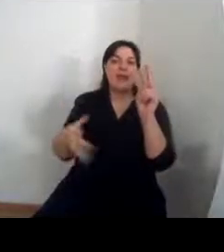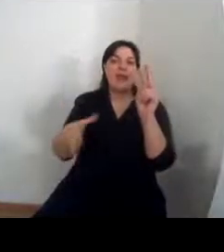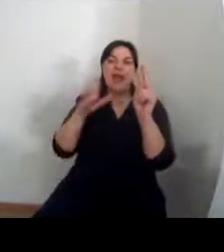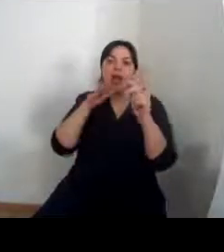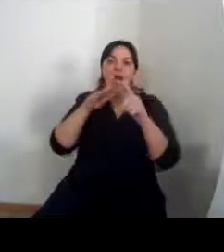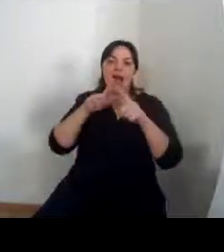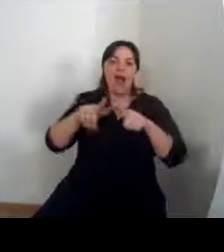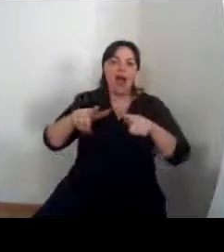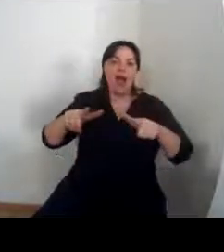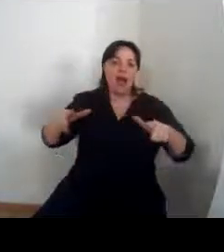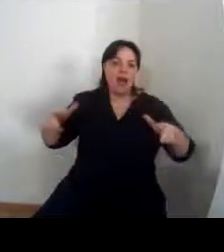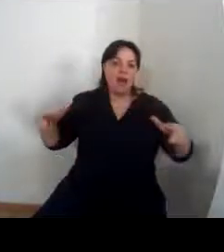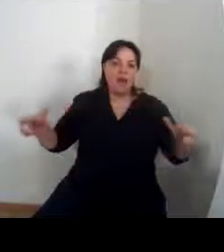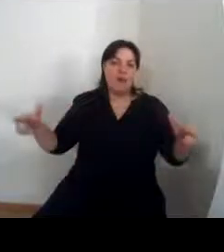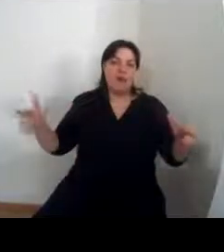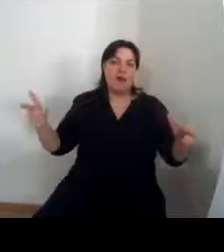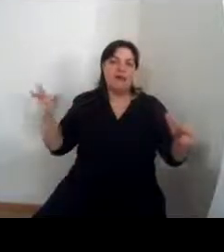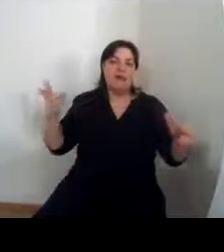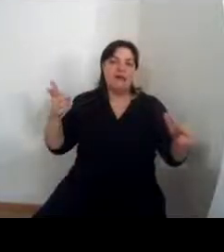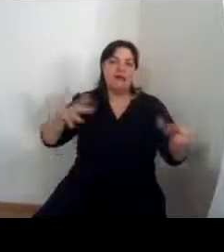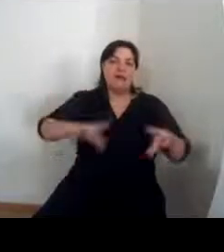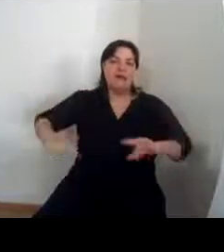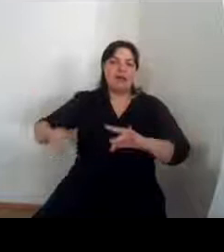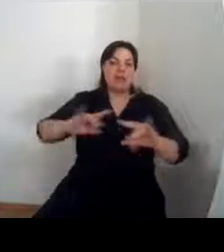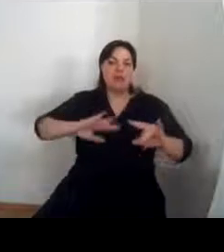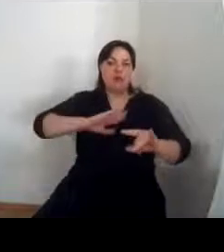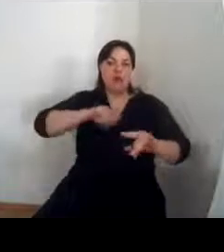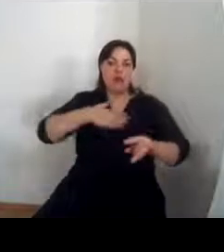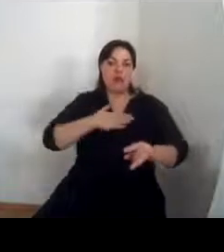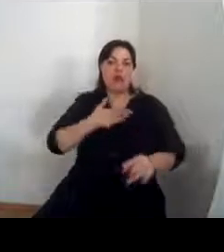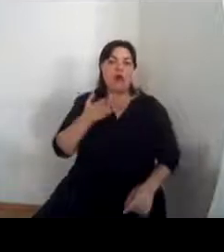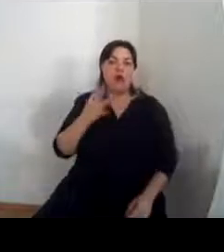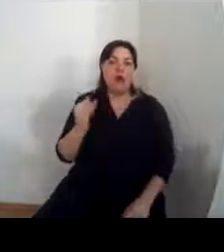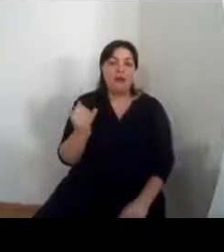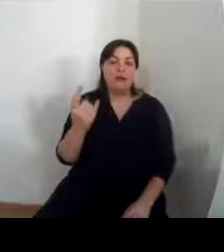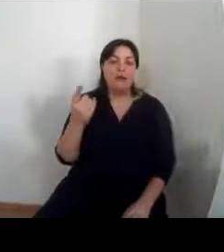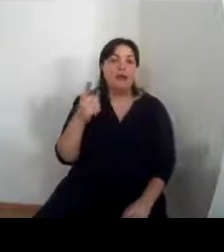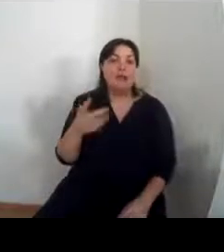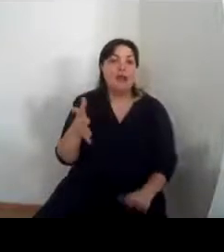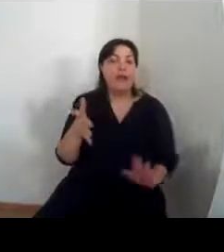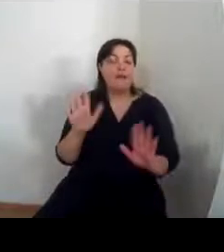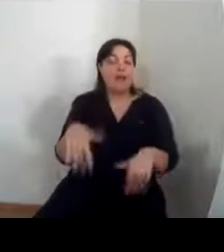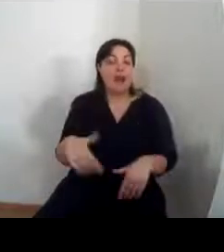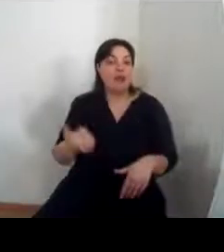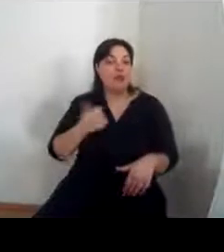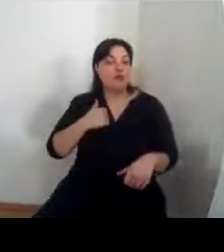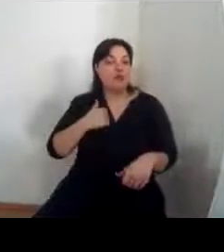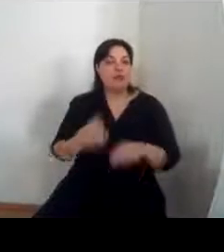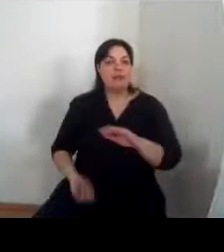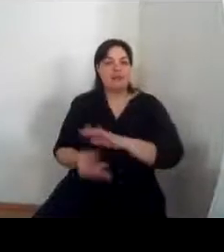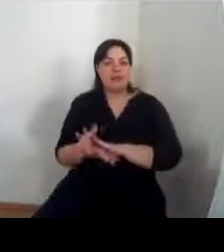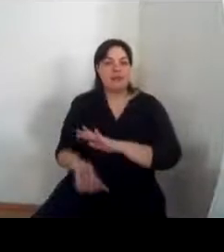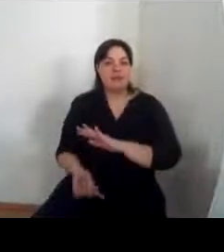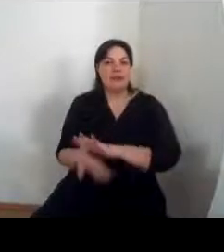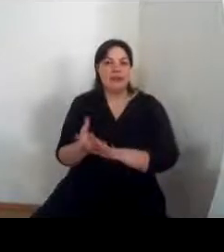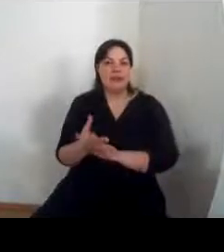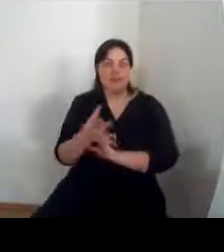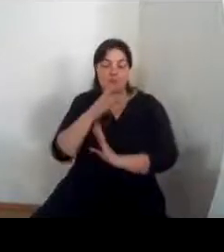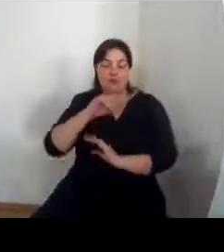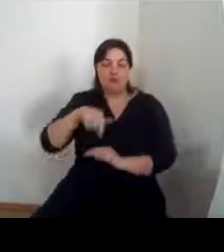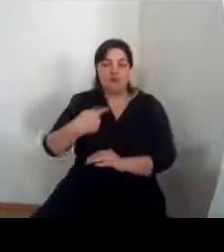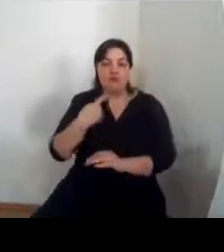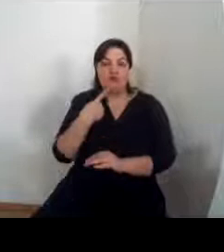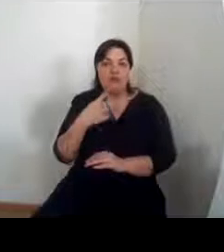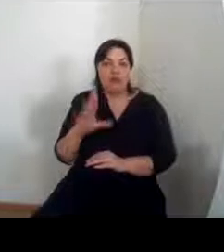hay en nuestro territorio, y generar con ello una serie de oportunidades que, por qué no decirlo,